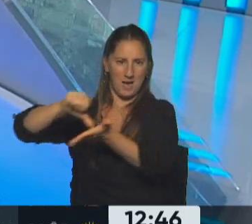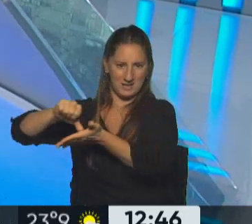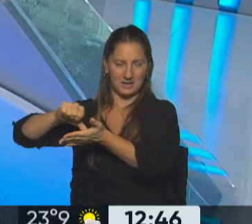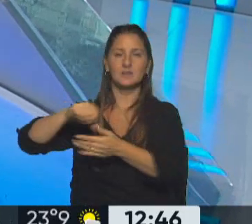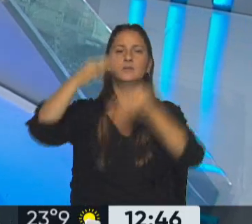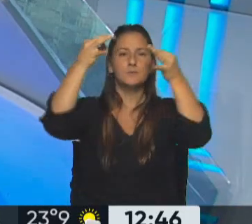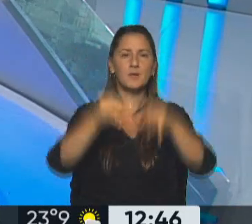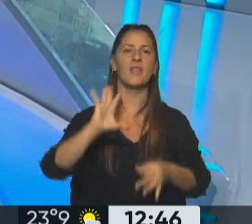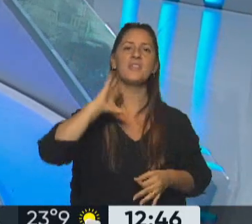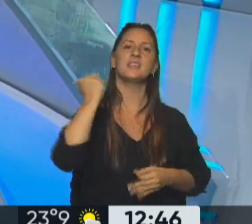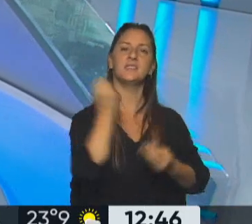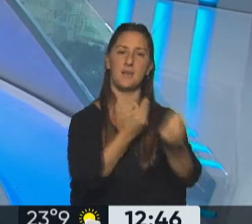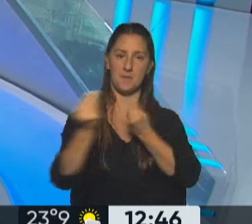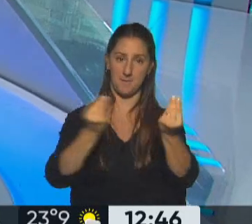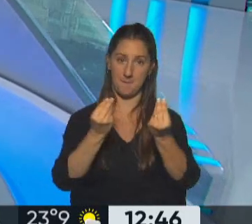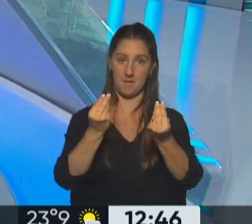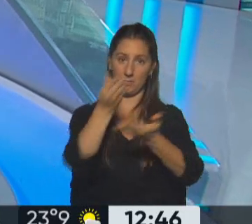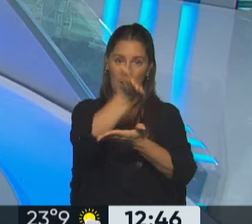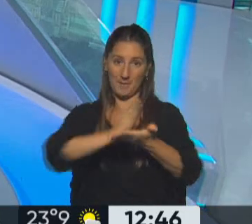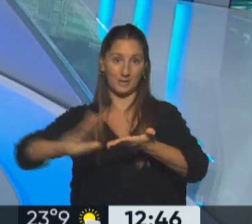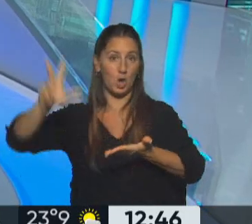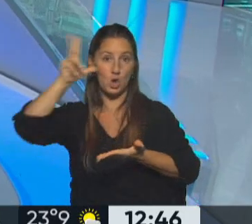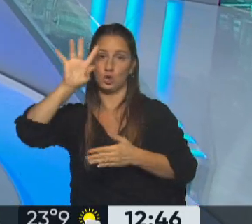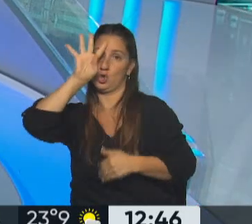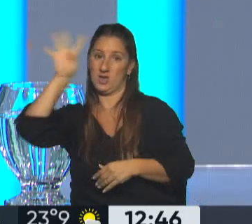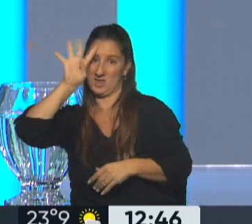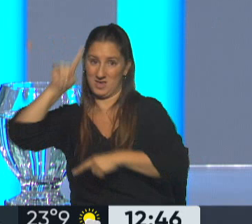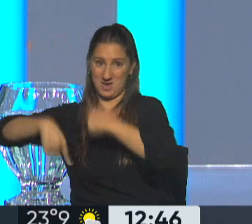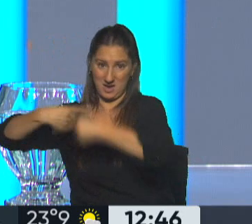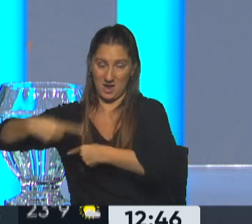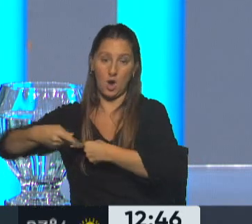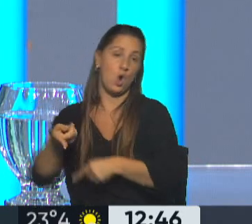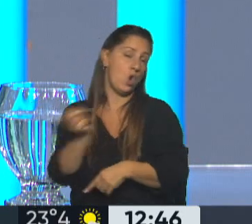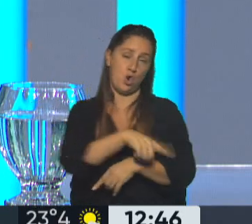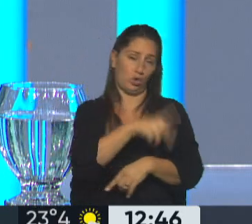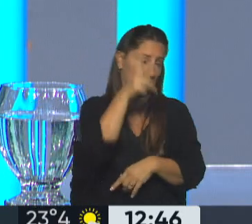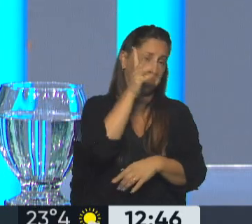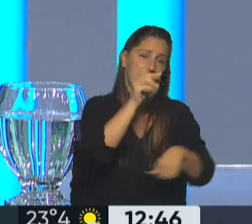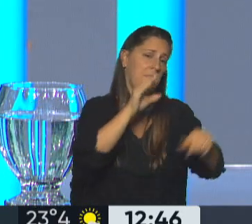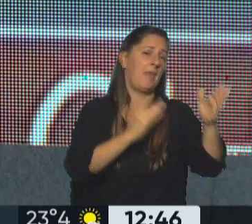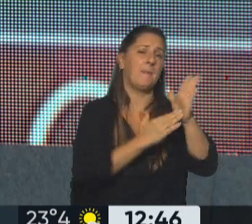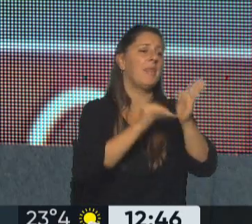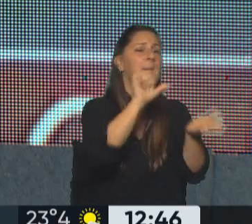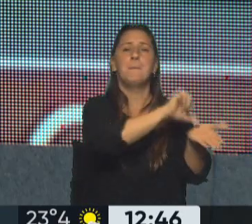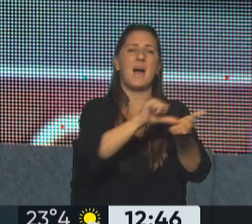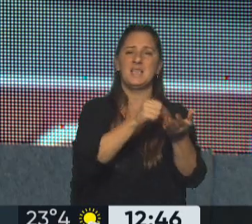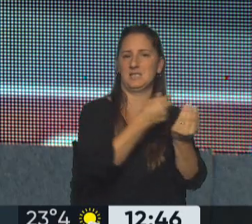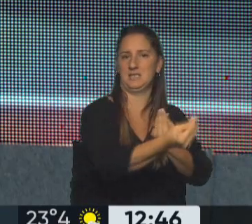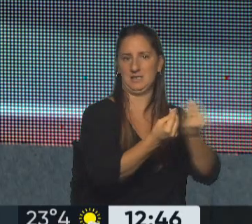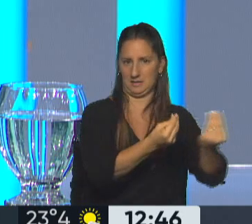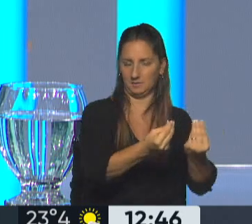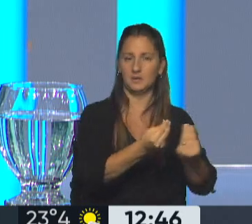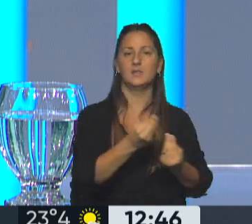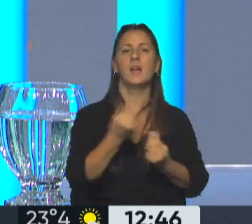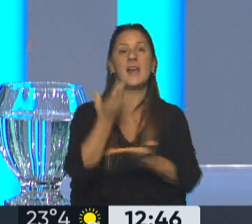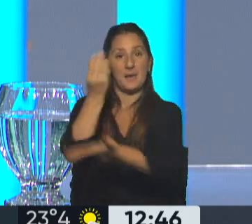por 16 miembros, 8 de ellos son indígenas y 8 no lo son a recomendación de los estados. Y los representantes